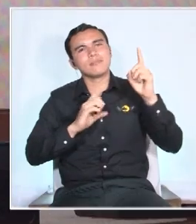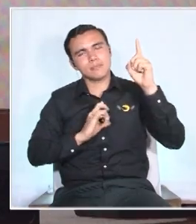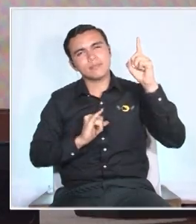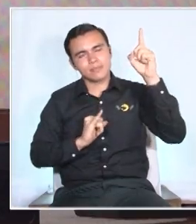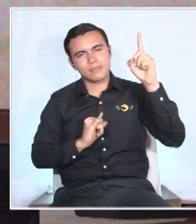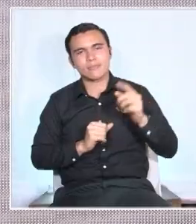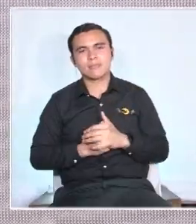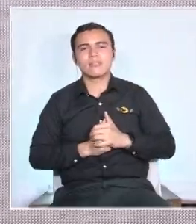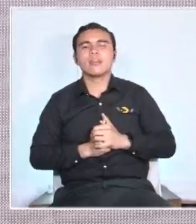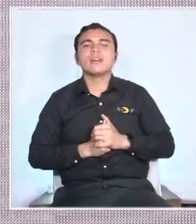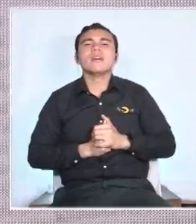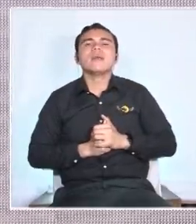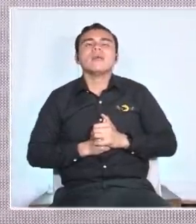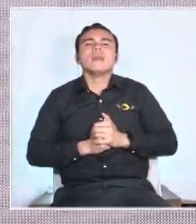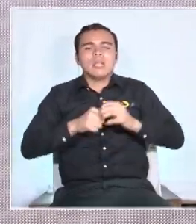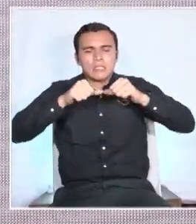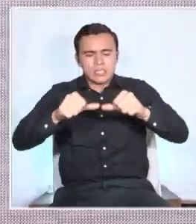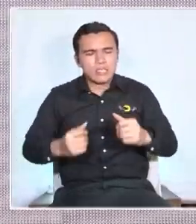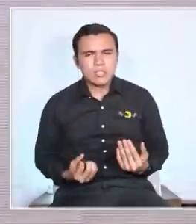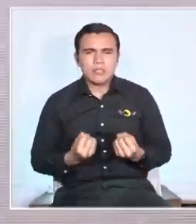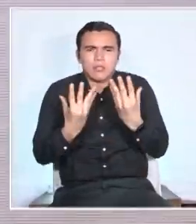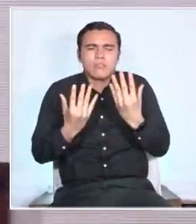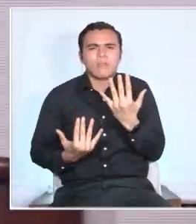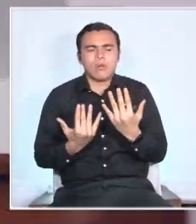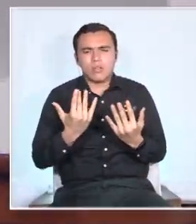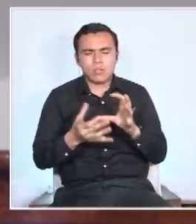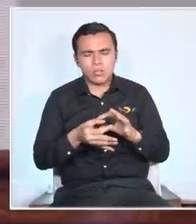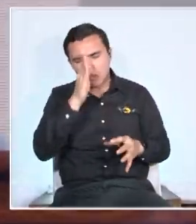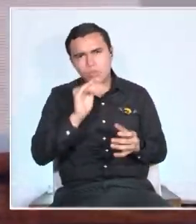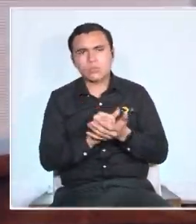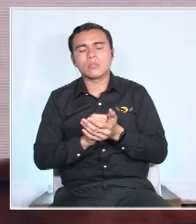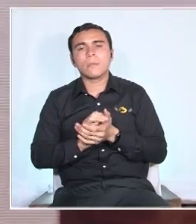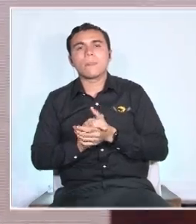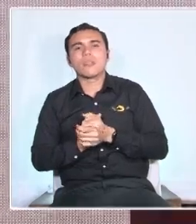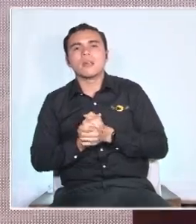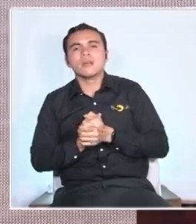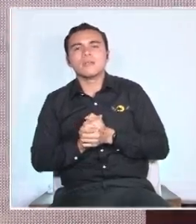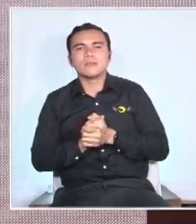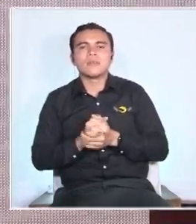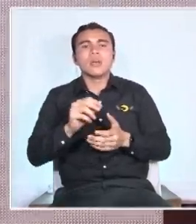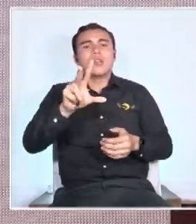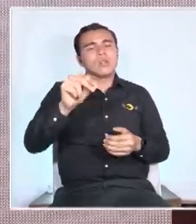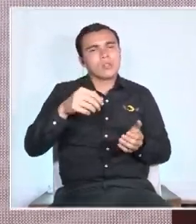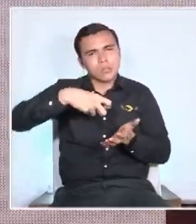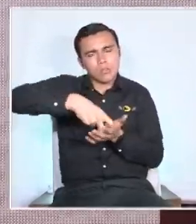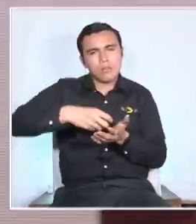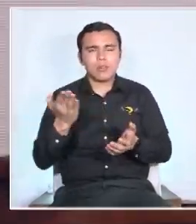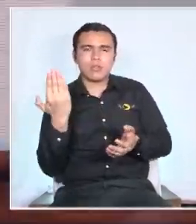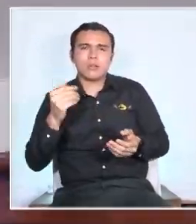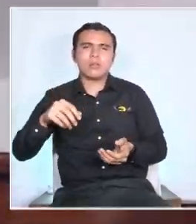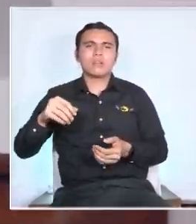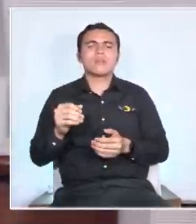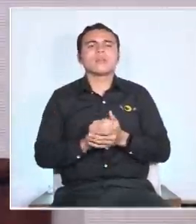Sigue manteniendo el fuego de Dios encendido. Sedrac, Mesac y Abednego no doblegaron sus rodillas,